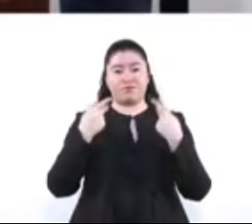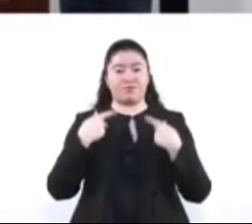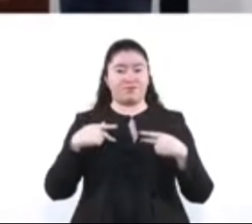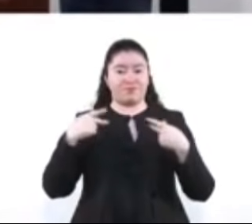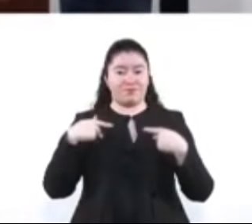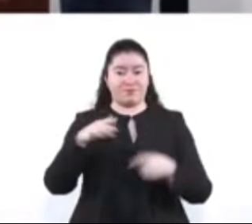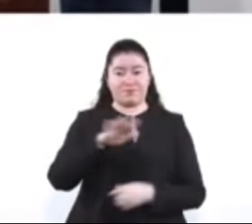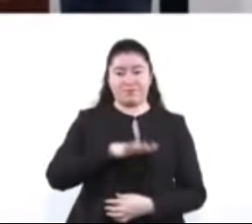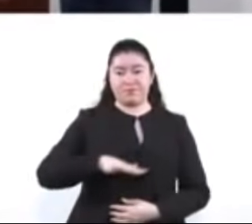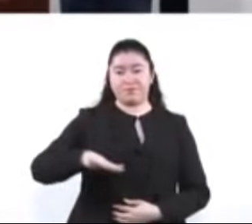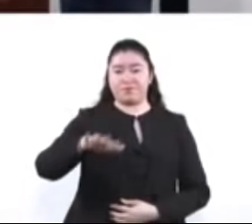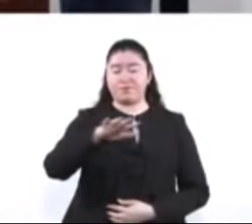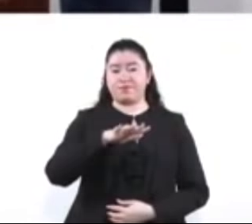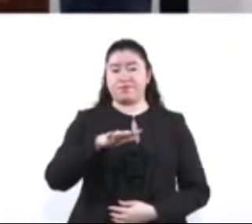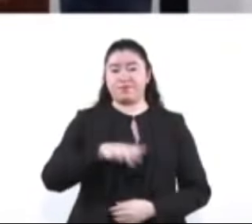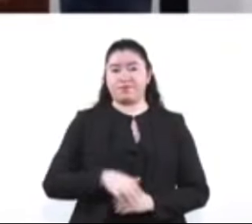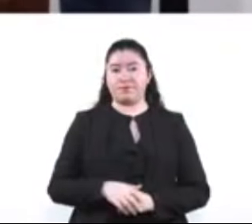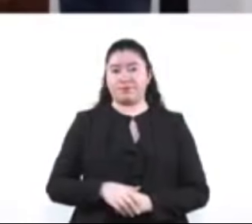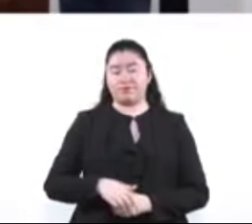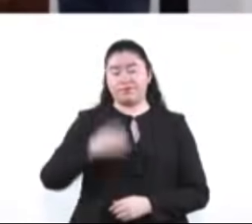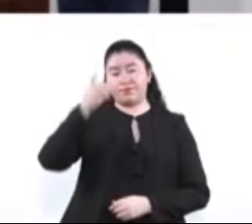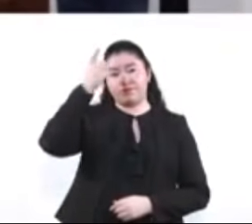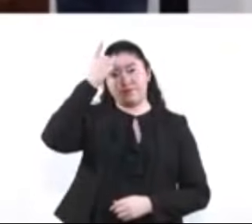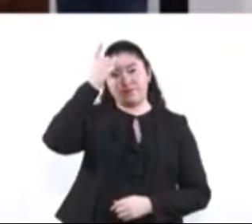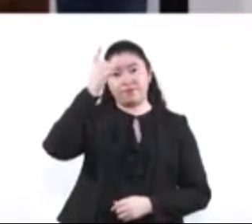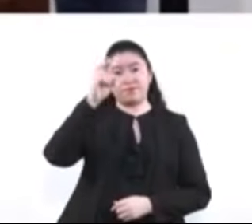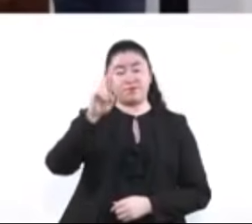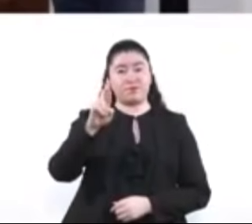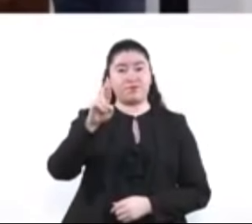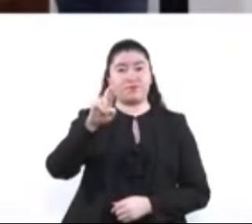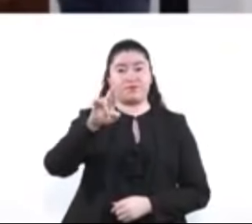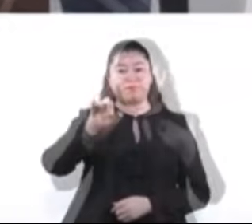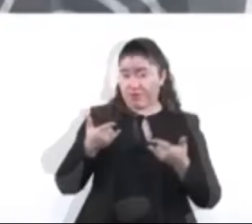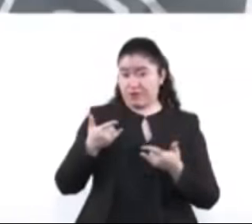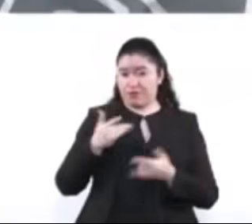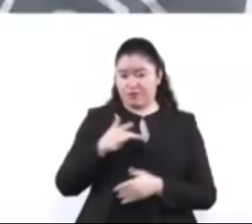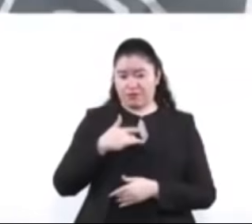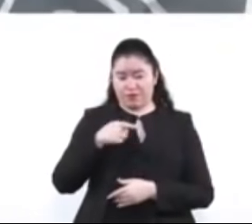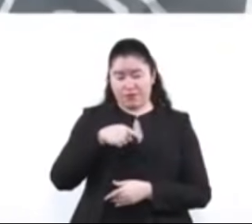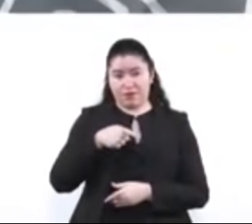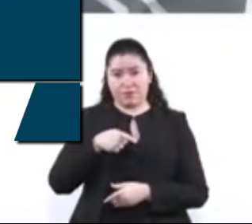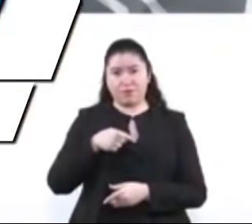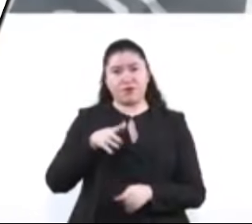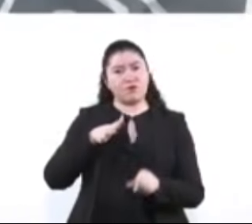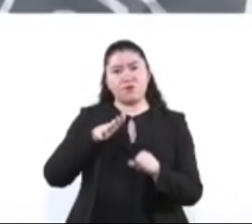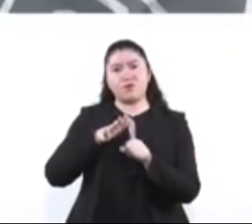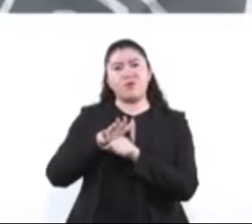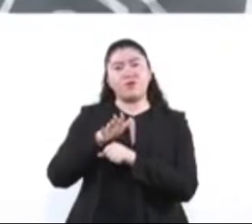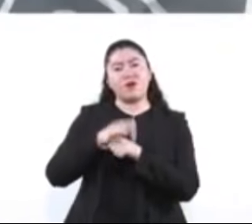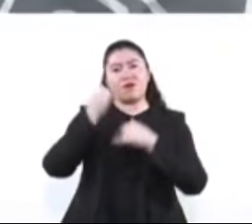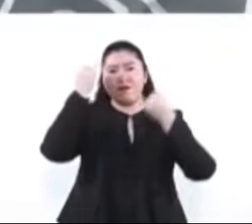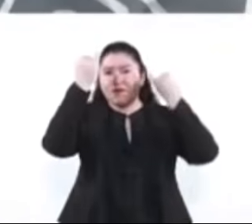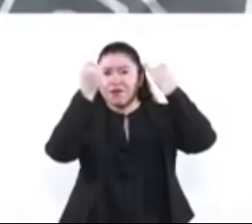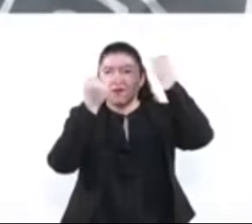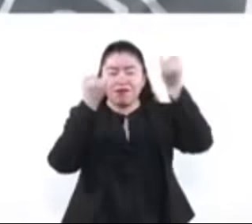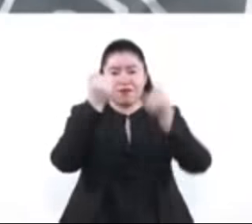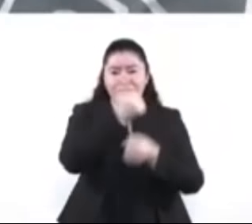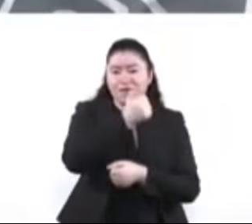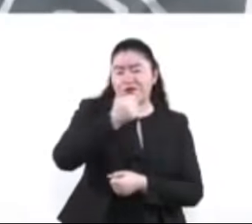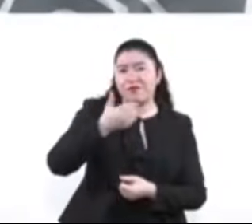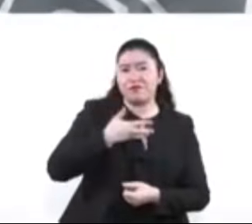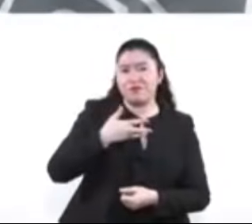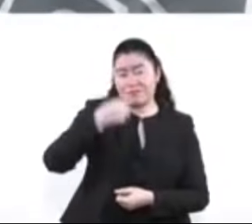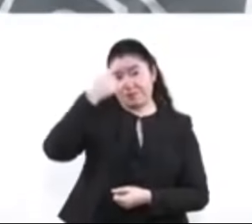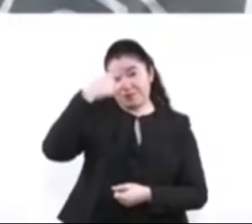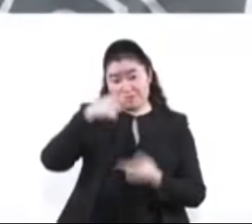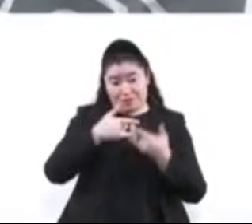de la Secretaría de Obras Local, la mandataria capitalina presentó el proyecto. Y el darle este espacio